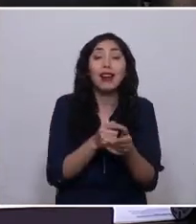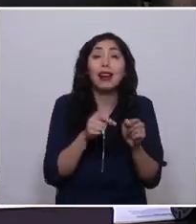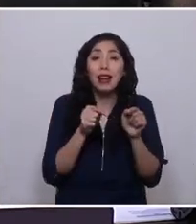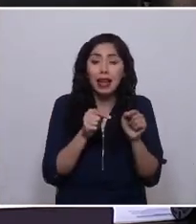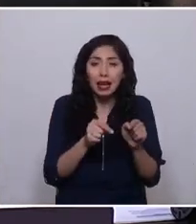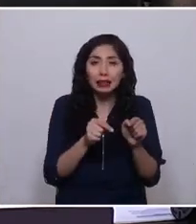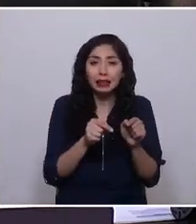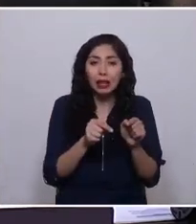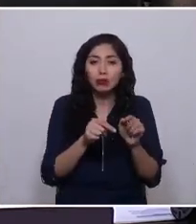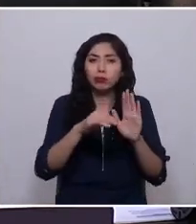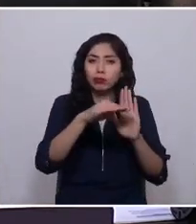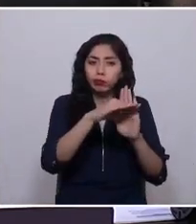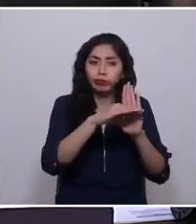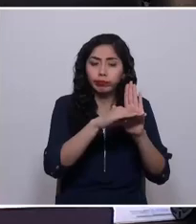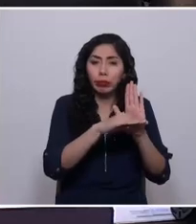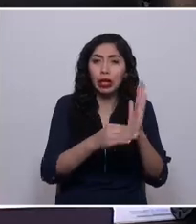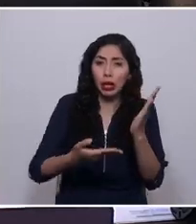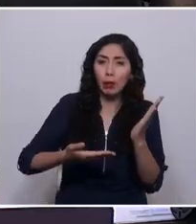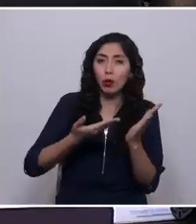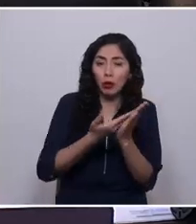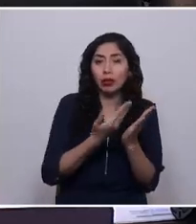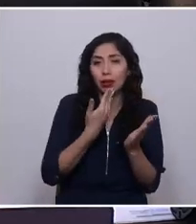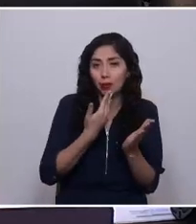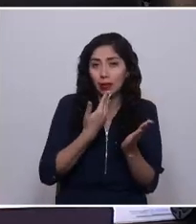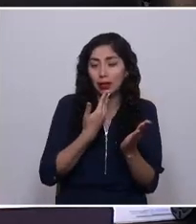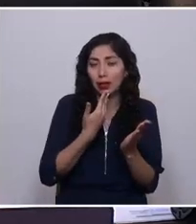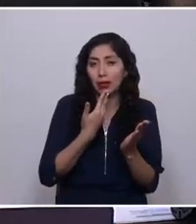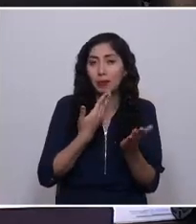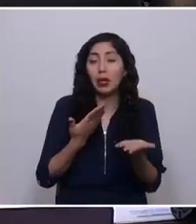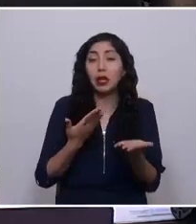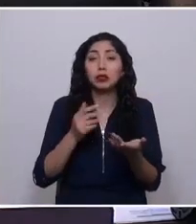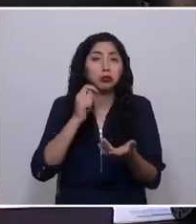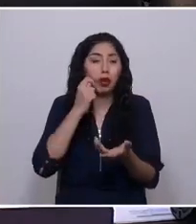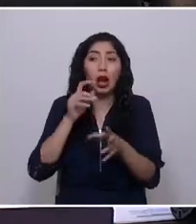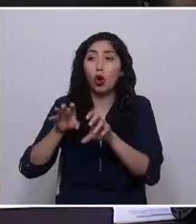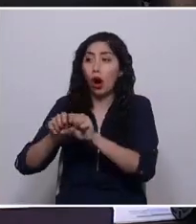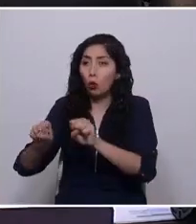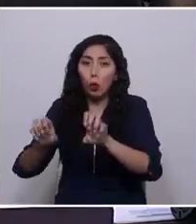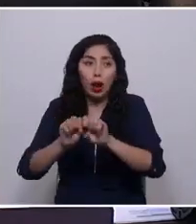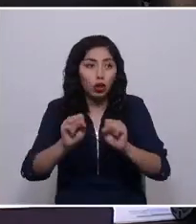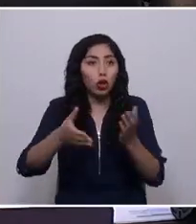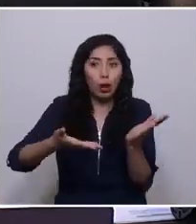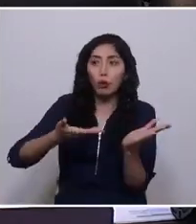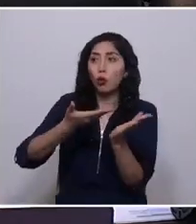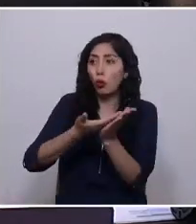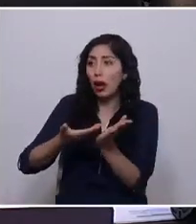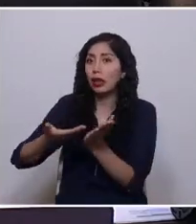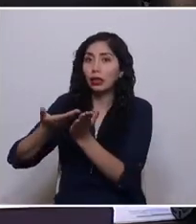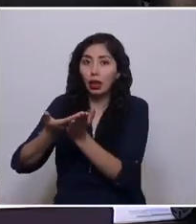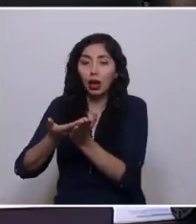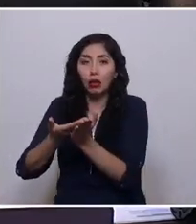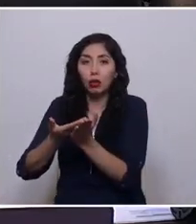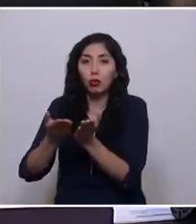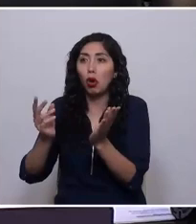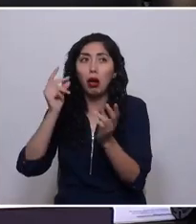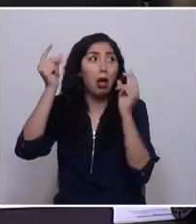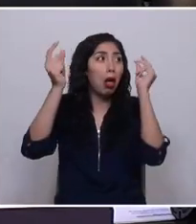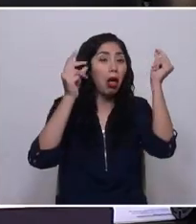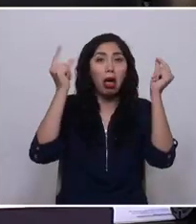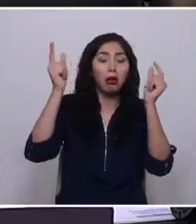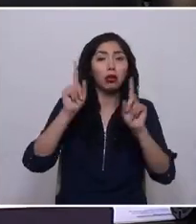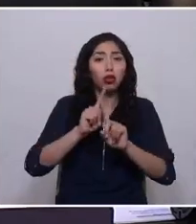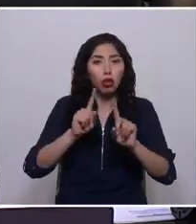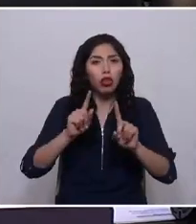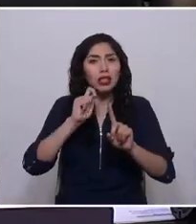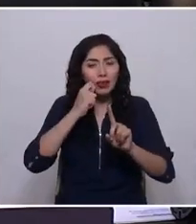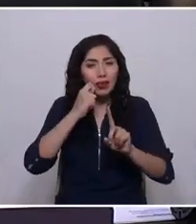estas medidas y estas propuestas. Es decir, los acuerdos y las propuestas no nacen de la nada, sino que ha habido